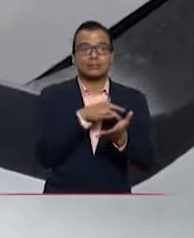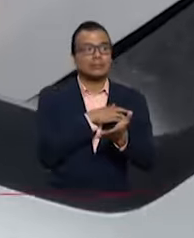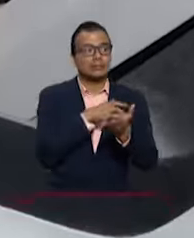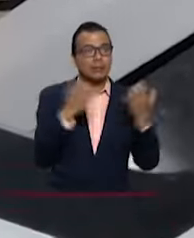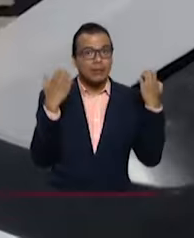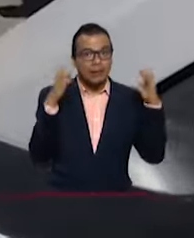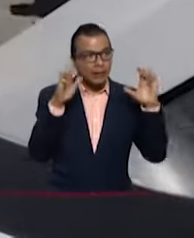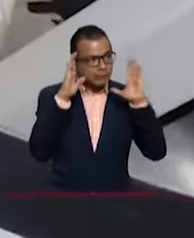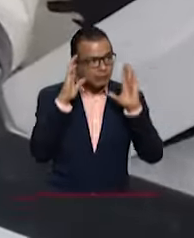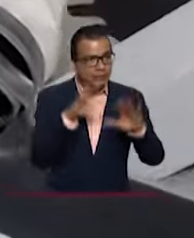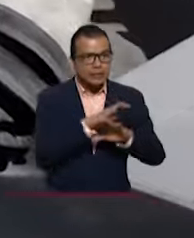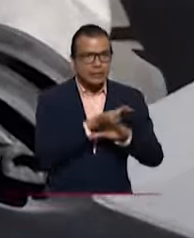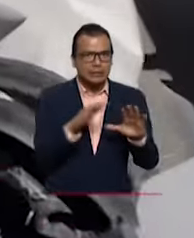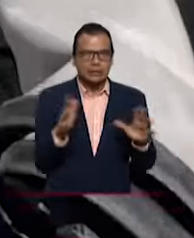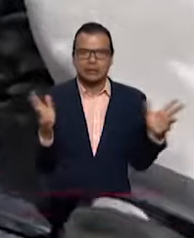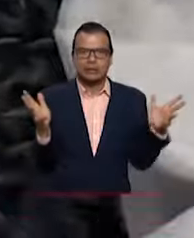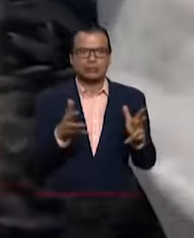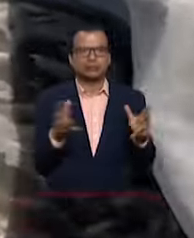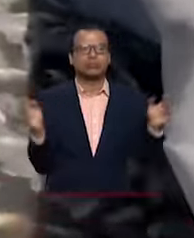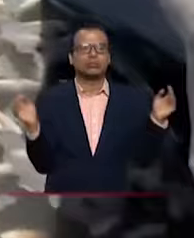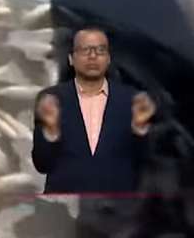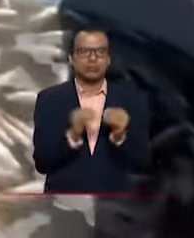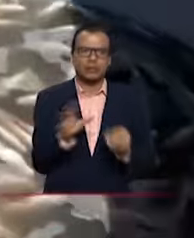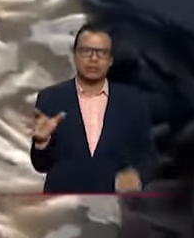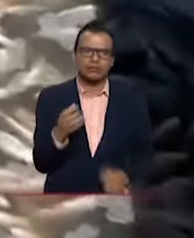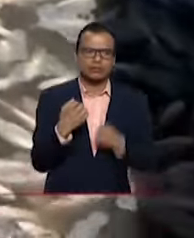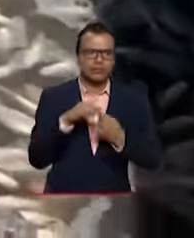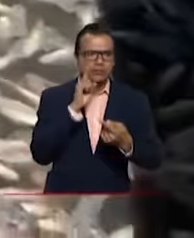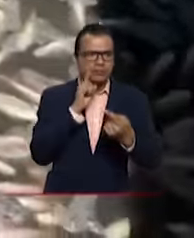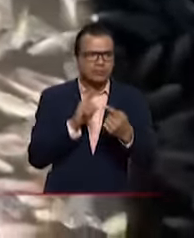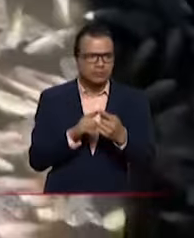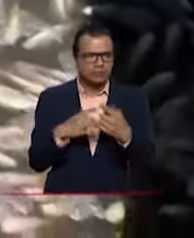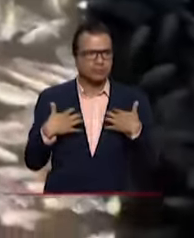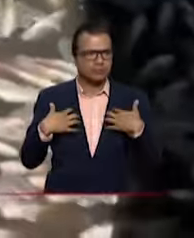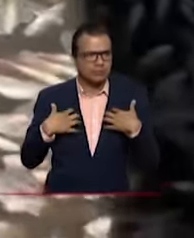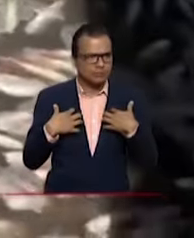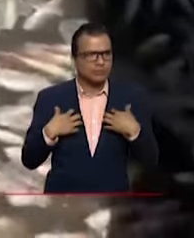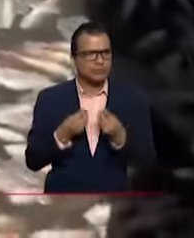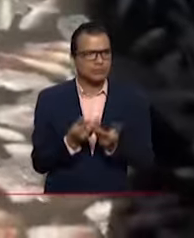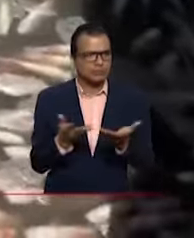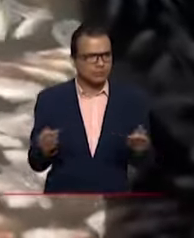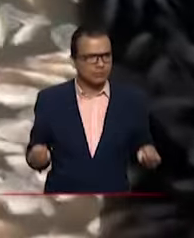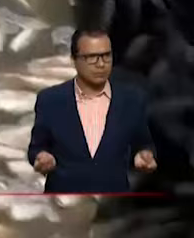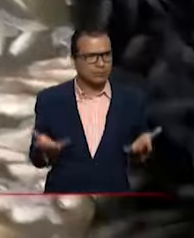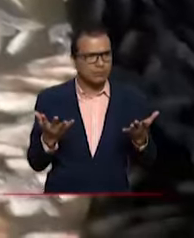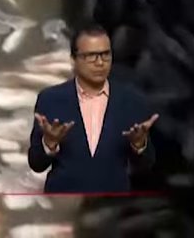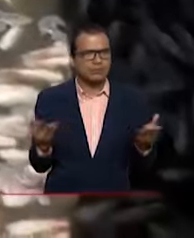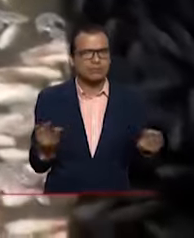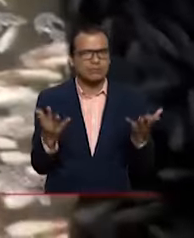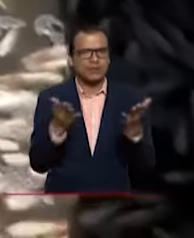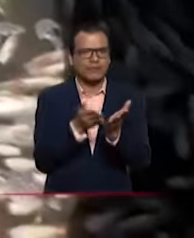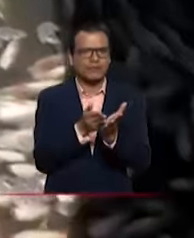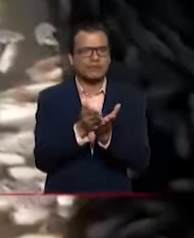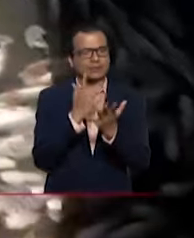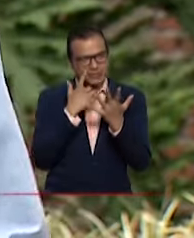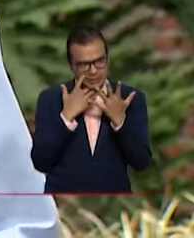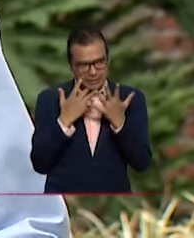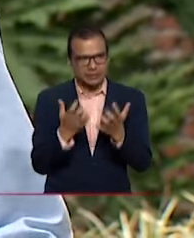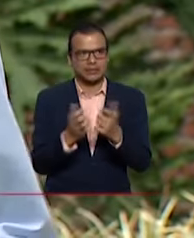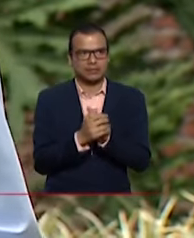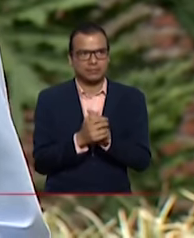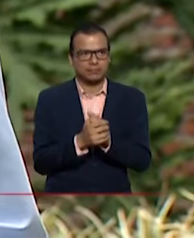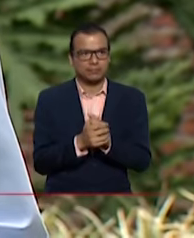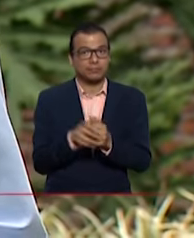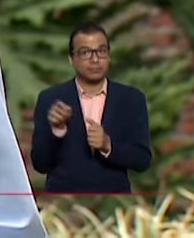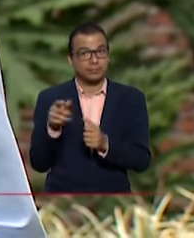también es un esfuerzo continuo para garantizar la supervivencia de las especies y la preservación de los ecosistemas. Esta actividad es